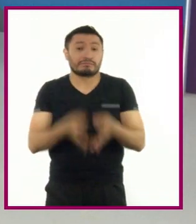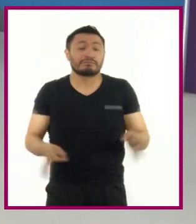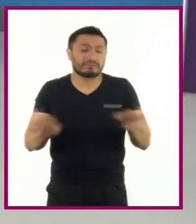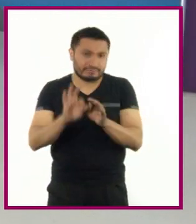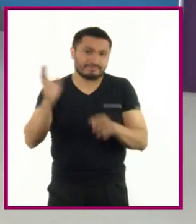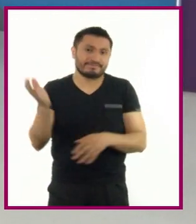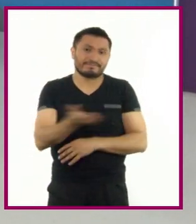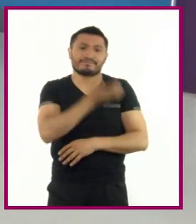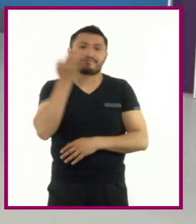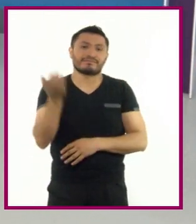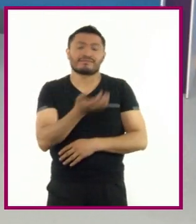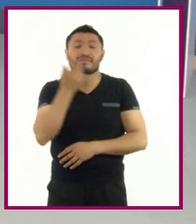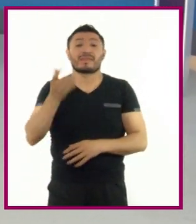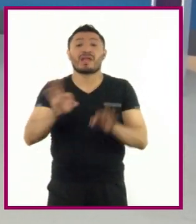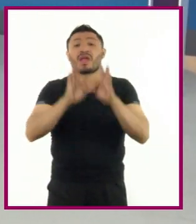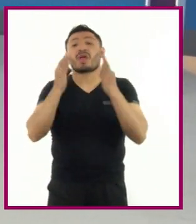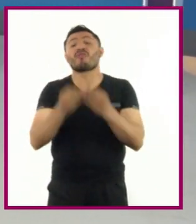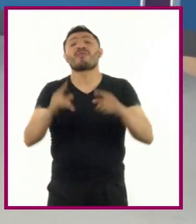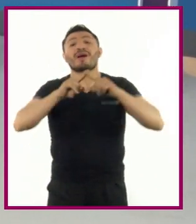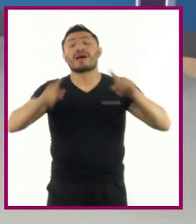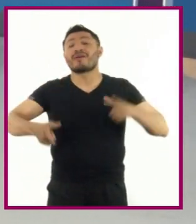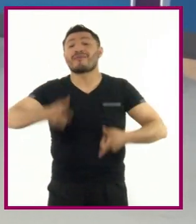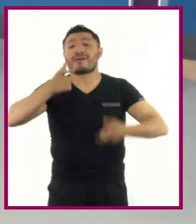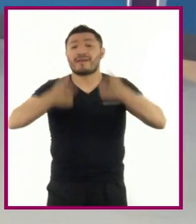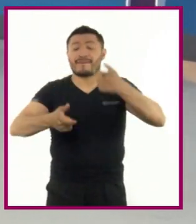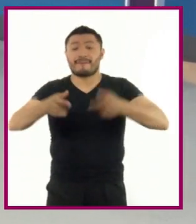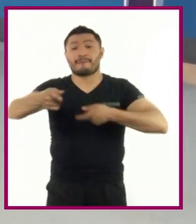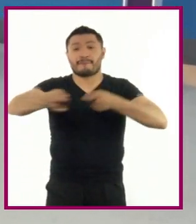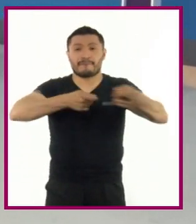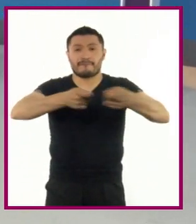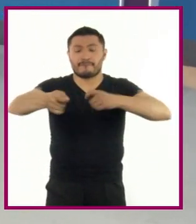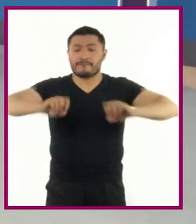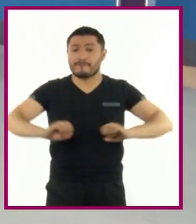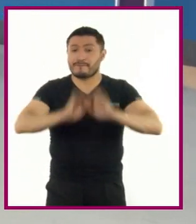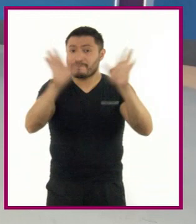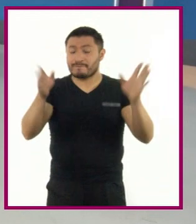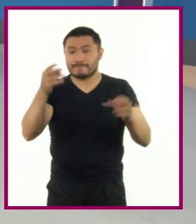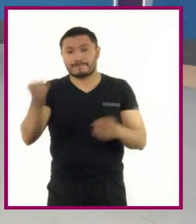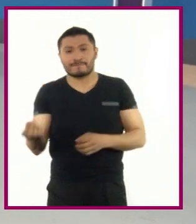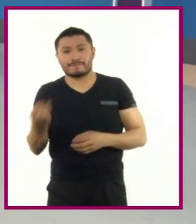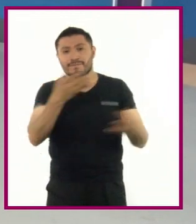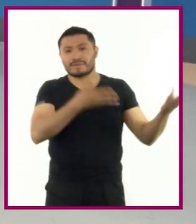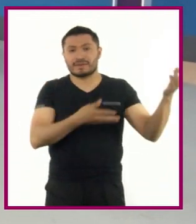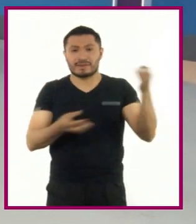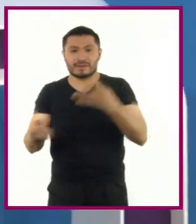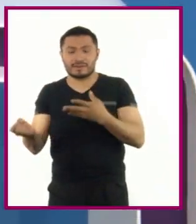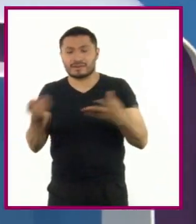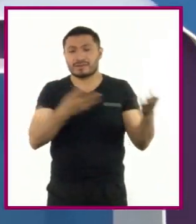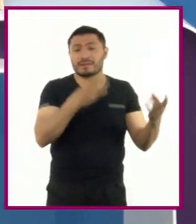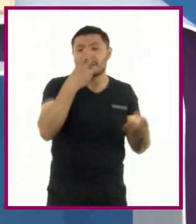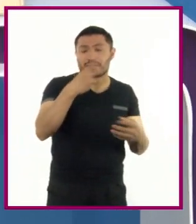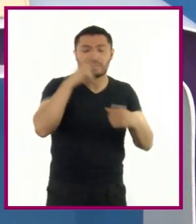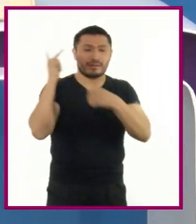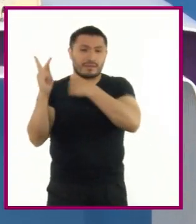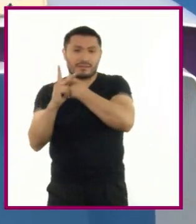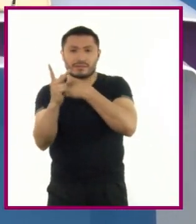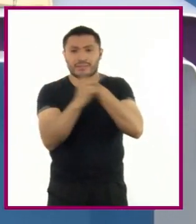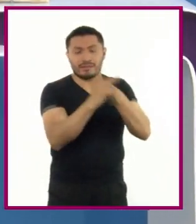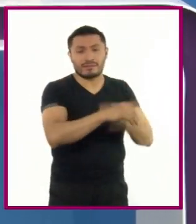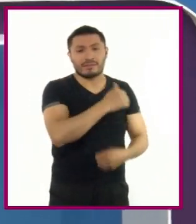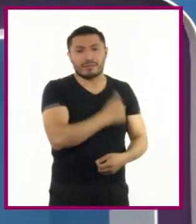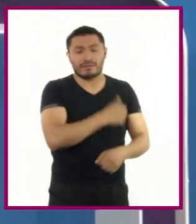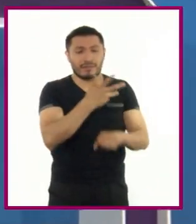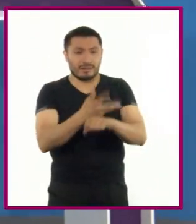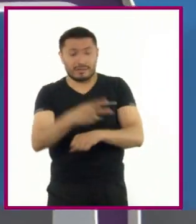a un nuevo modelo económico y regular con claridad las transacciones entre los tres países. En el contexto